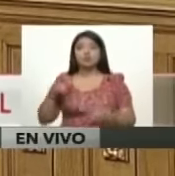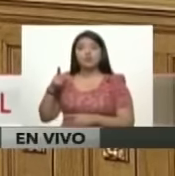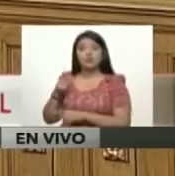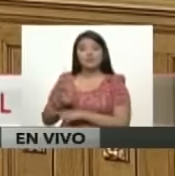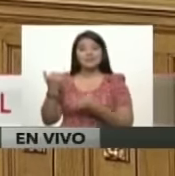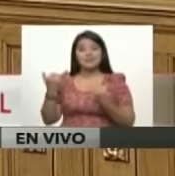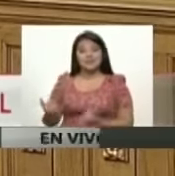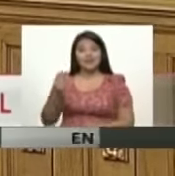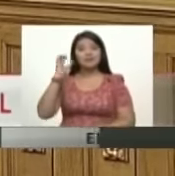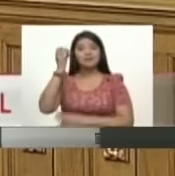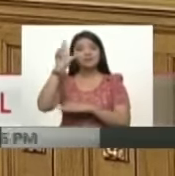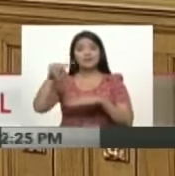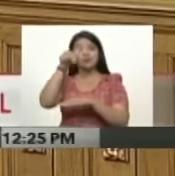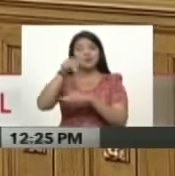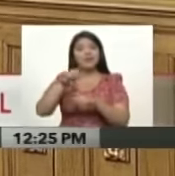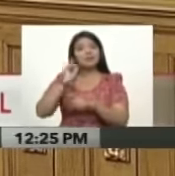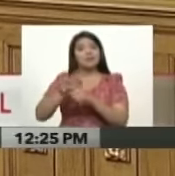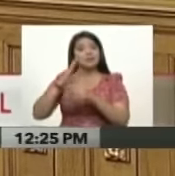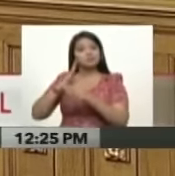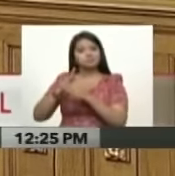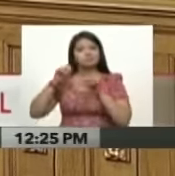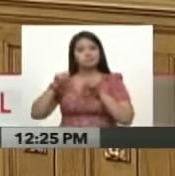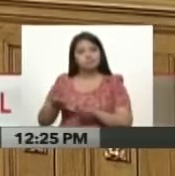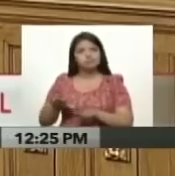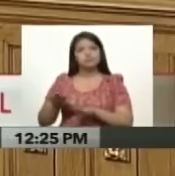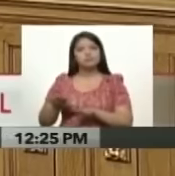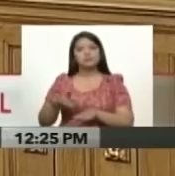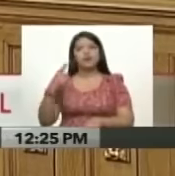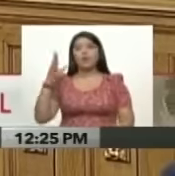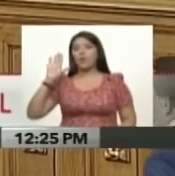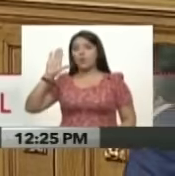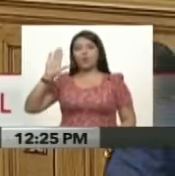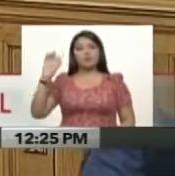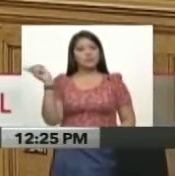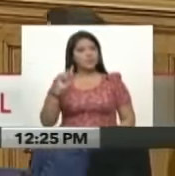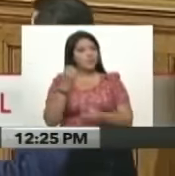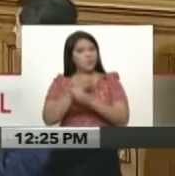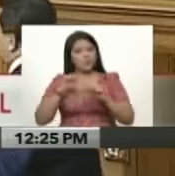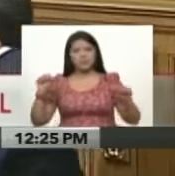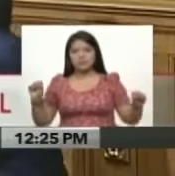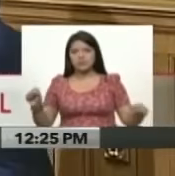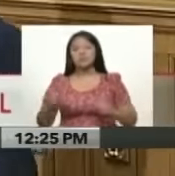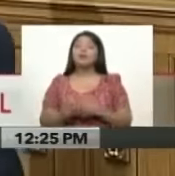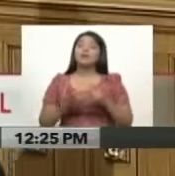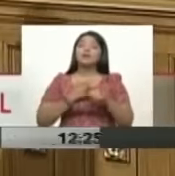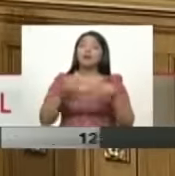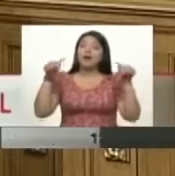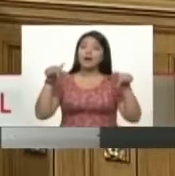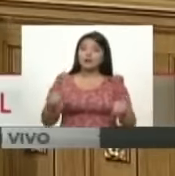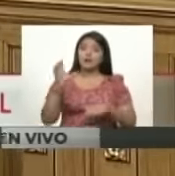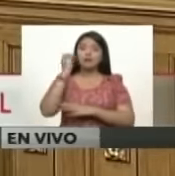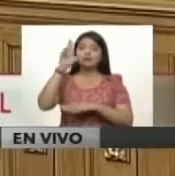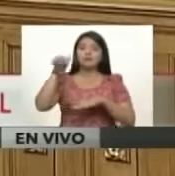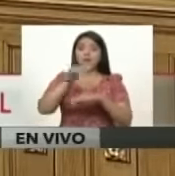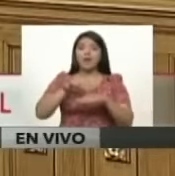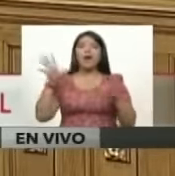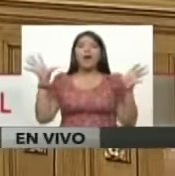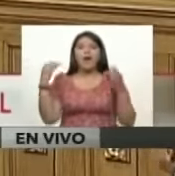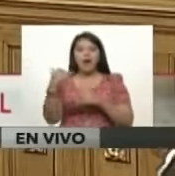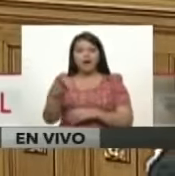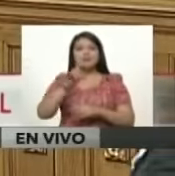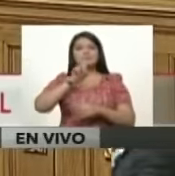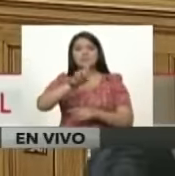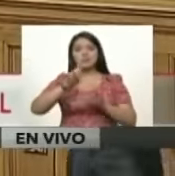obliga a la Asamblea Nacional la suspensión temporal de su juramentación. En este hemiciclo de sesiones se encuentran